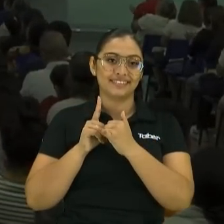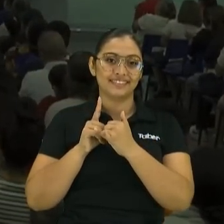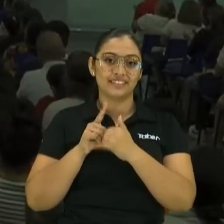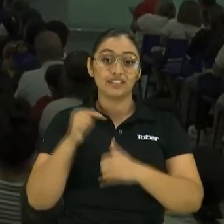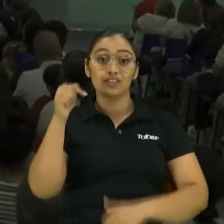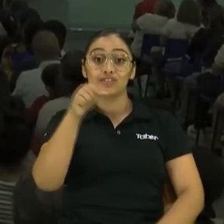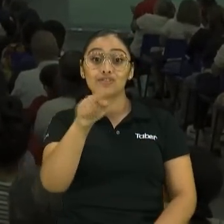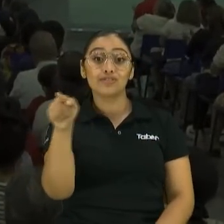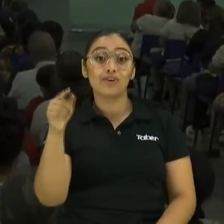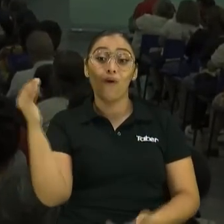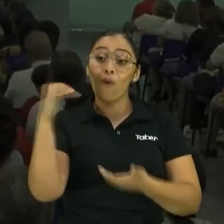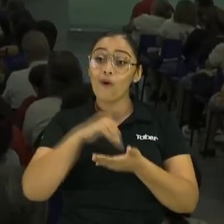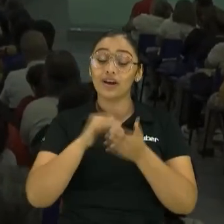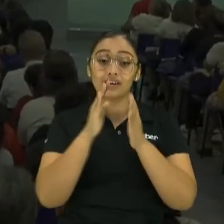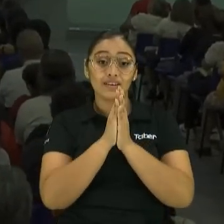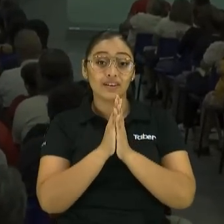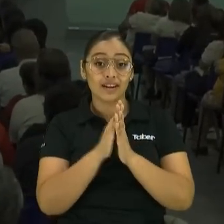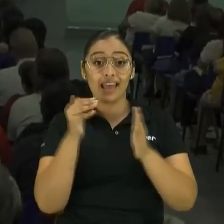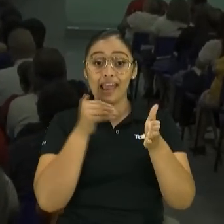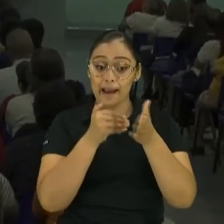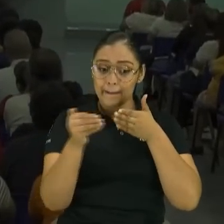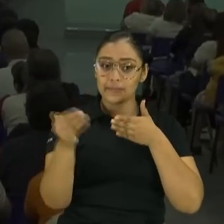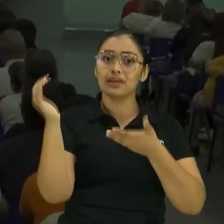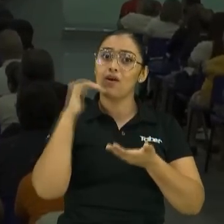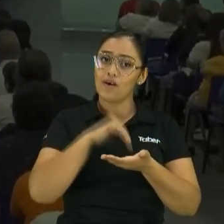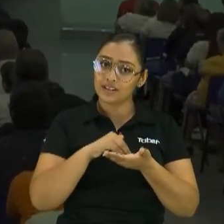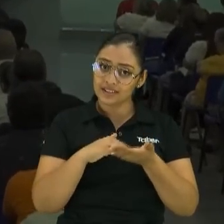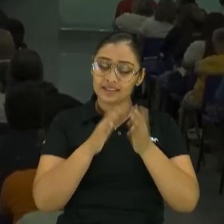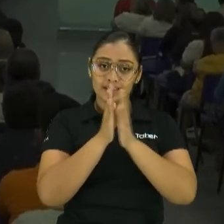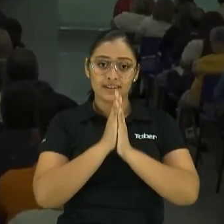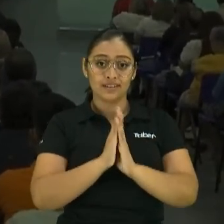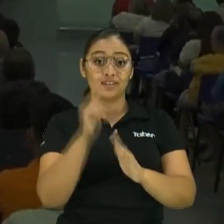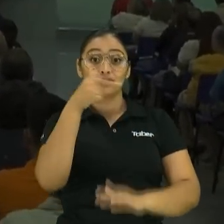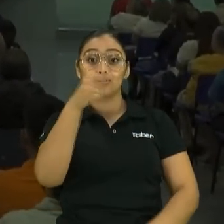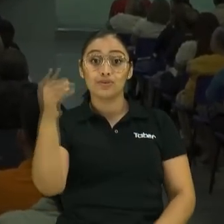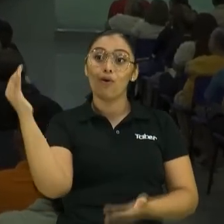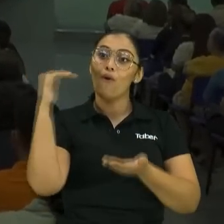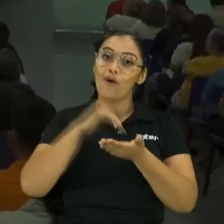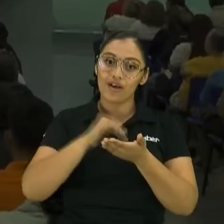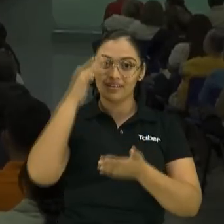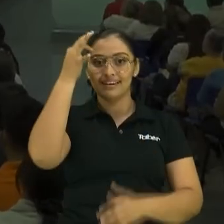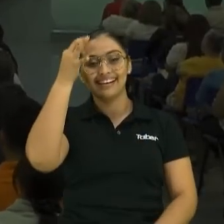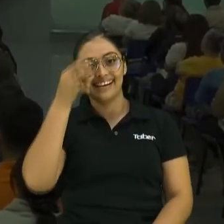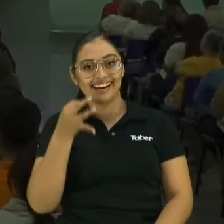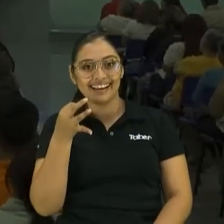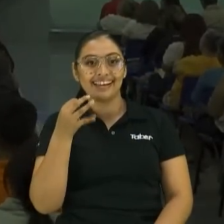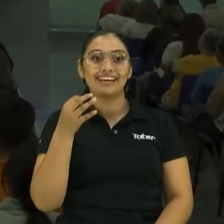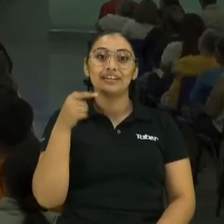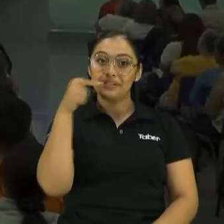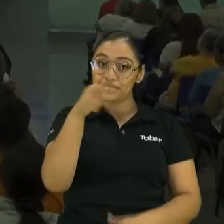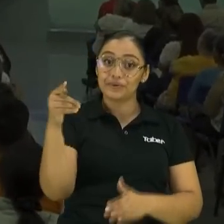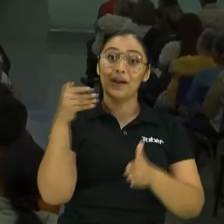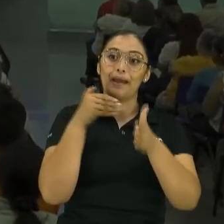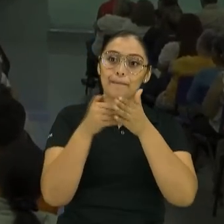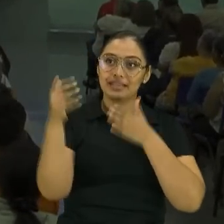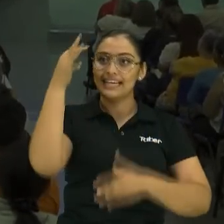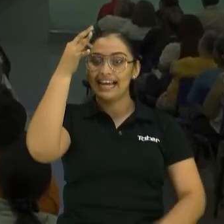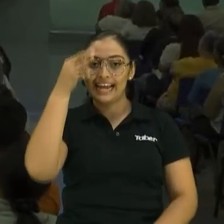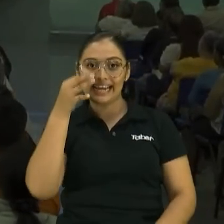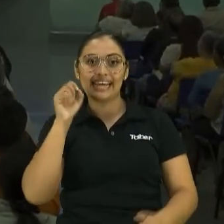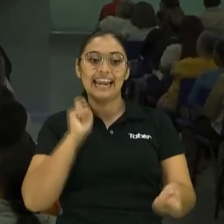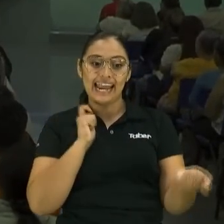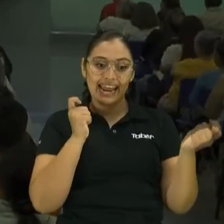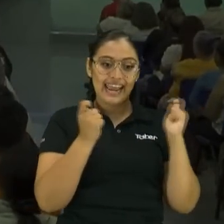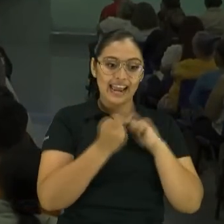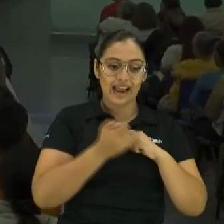orar porque cuando Tú comienzas a orar vuelves a creer Y cuando vuelves a creer comienzas a crecer y